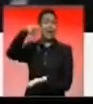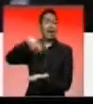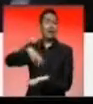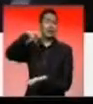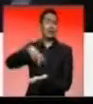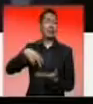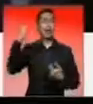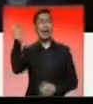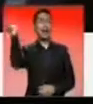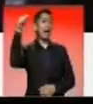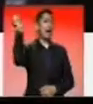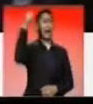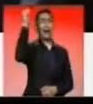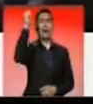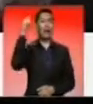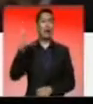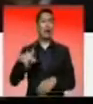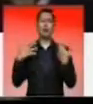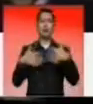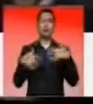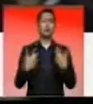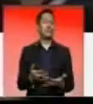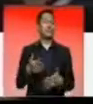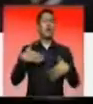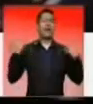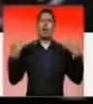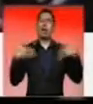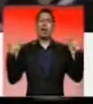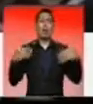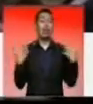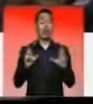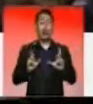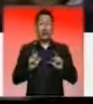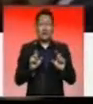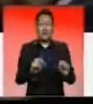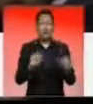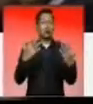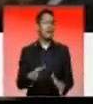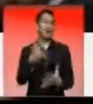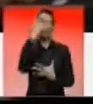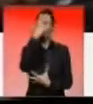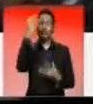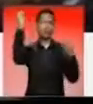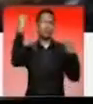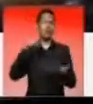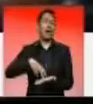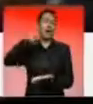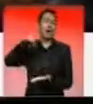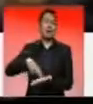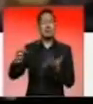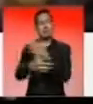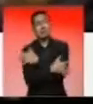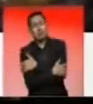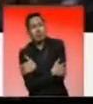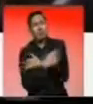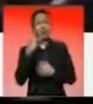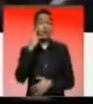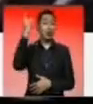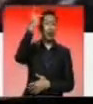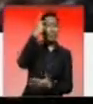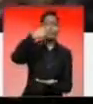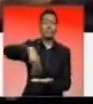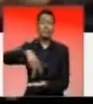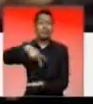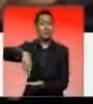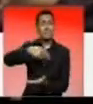tocando la campana de la sala del Hospital Infantil de Pittsburgh en Estados Unidos, saltando, abrazando a sus padres,